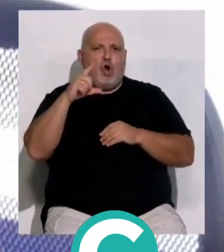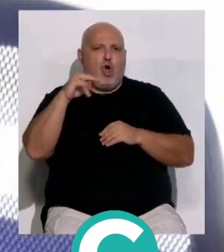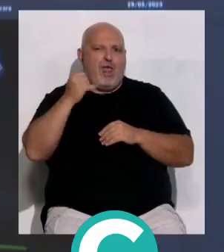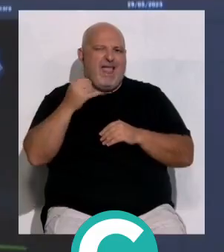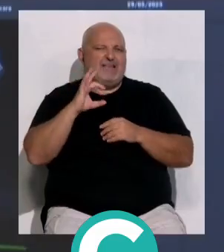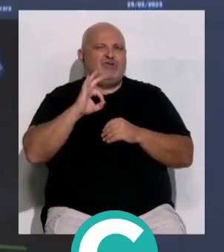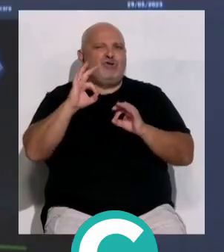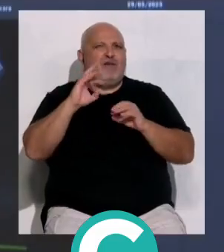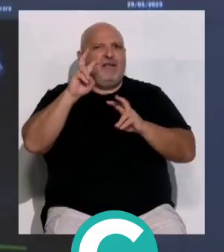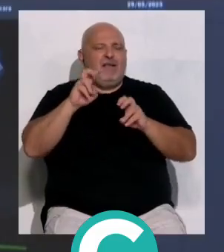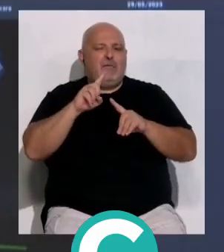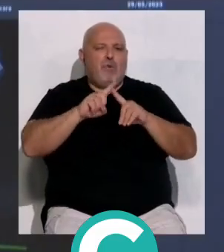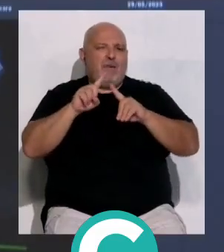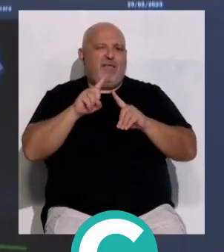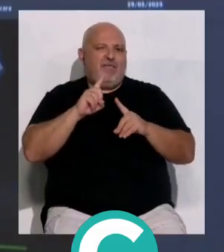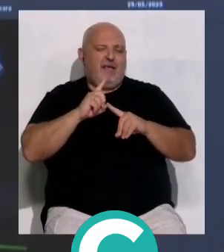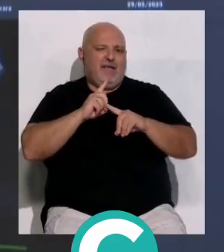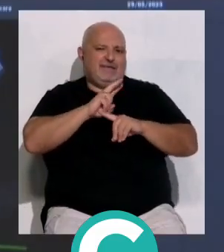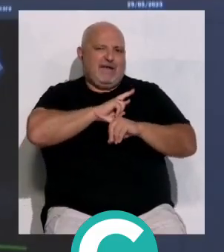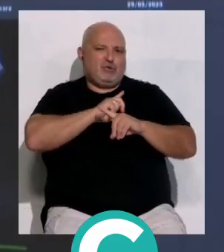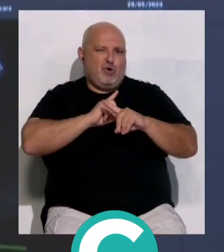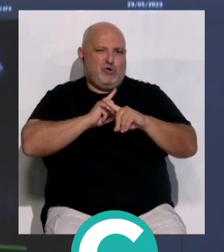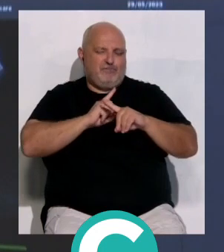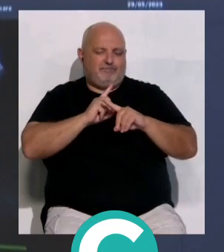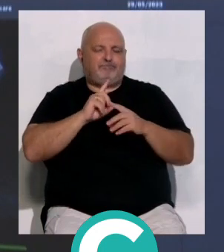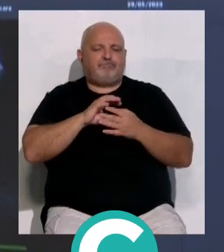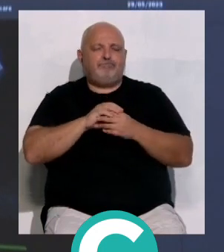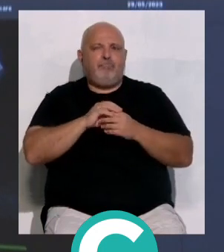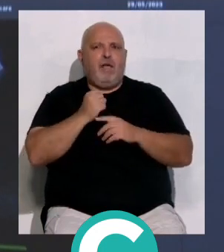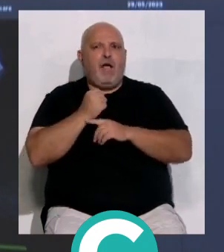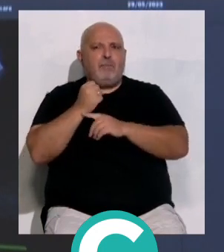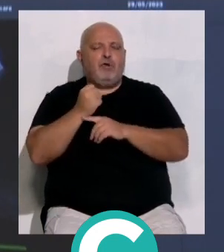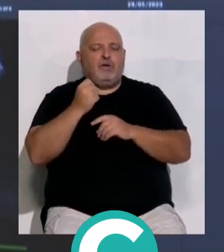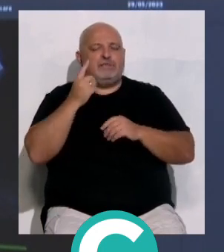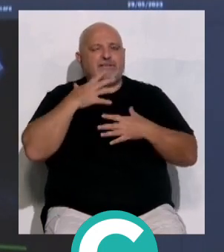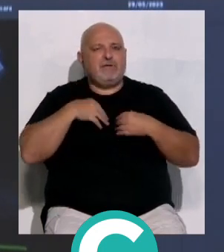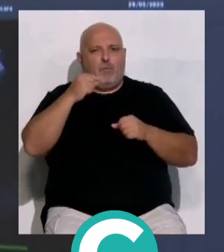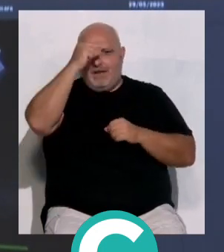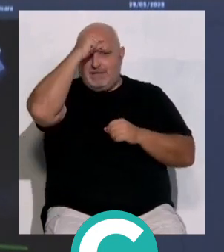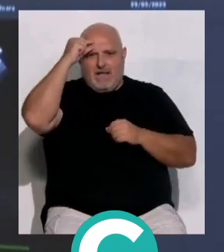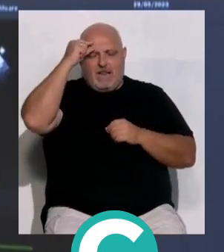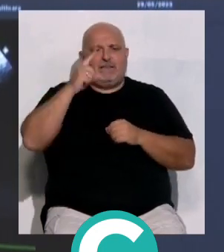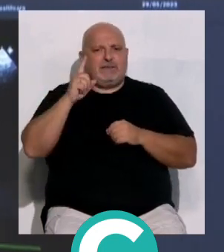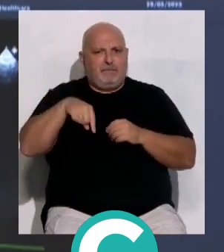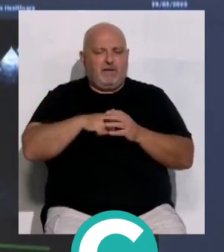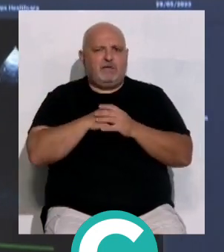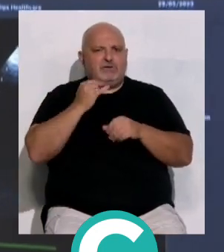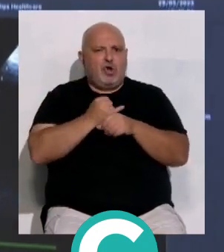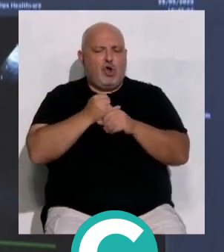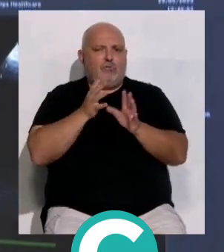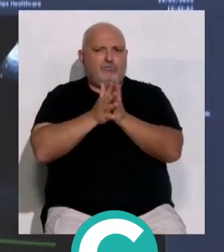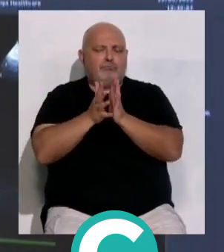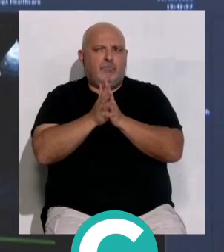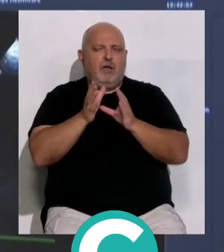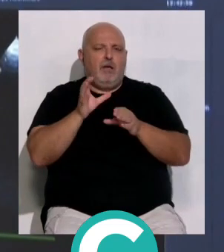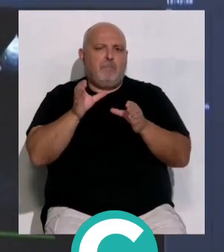los relacionados con los temas de las disfunciones sexuales. Tenemos también apoyo de la unidad de salud mental, con psicólogos clínicos y